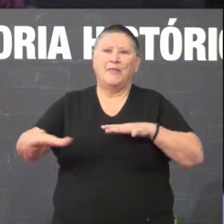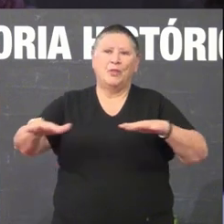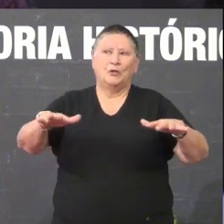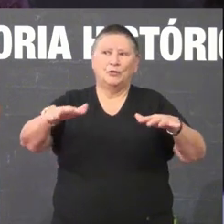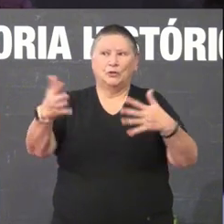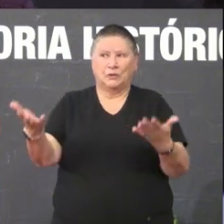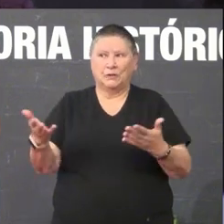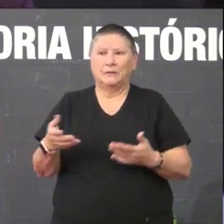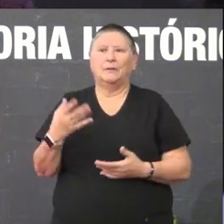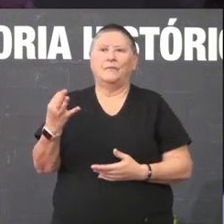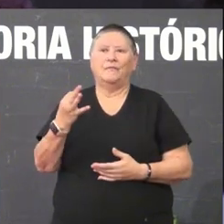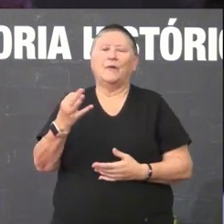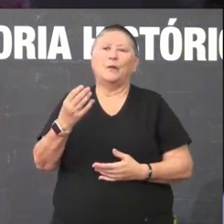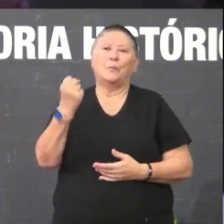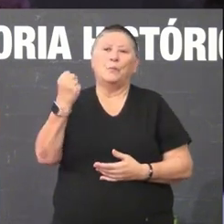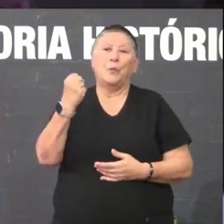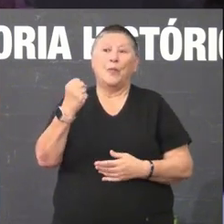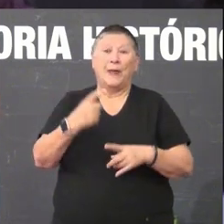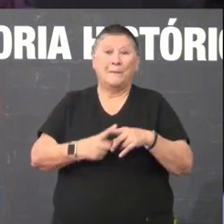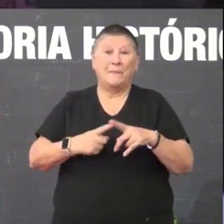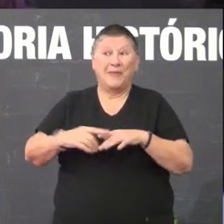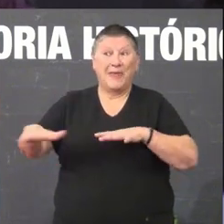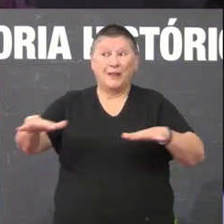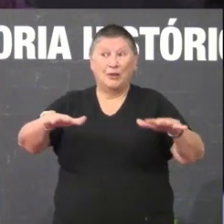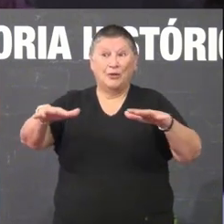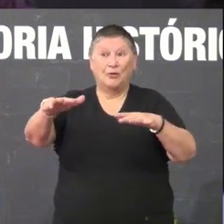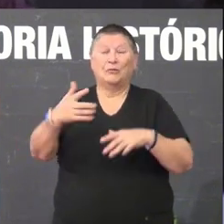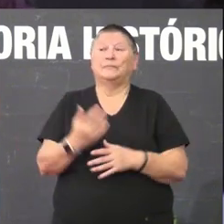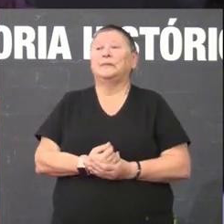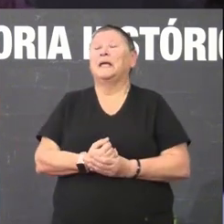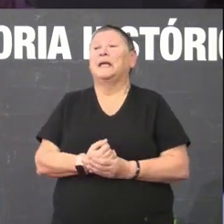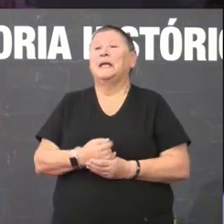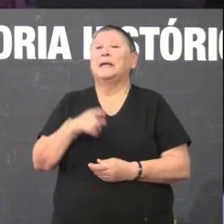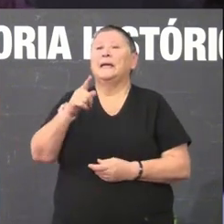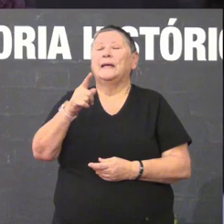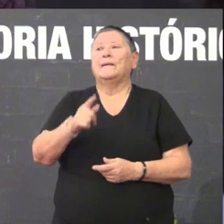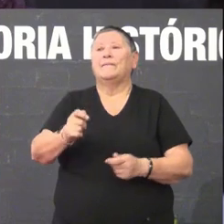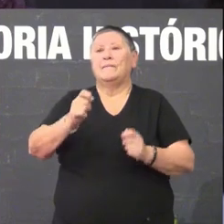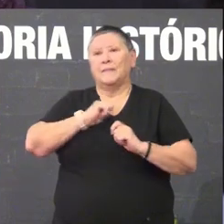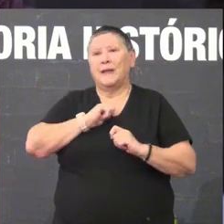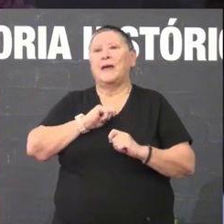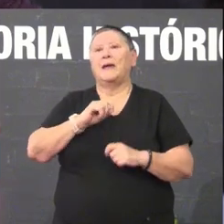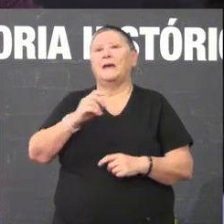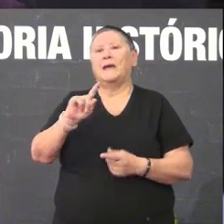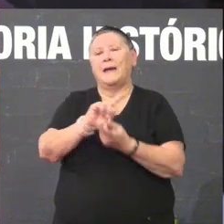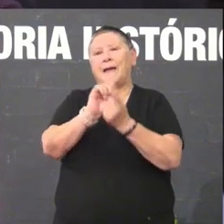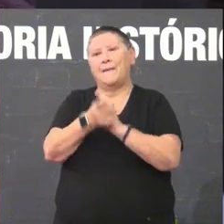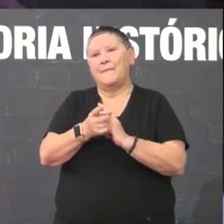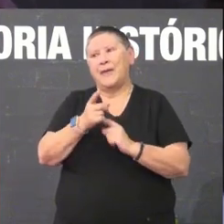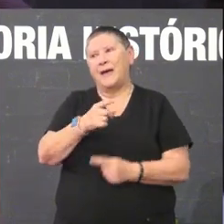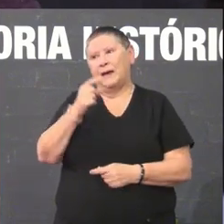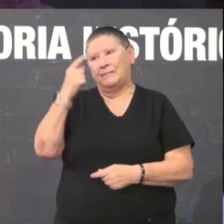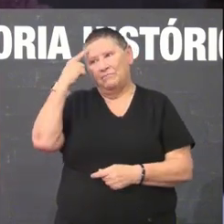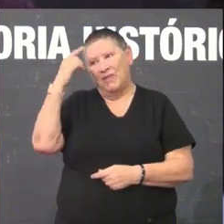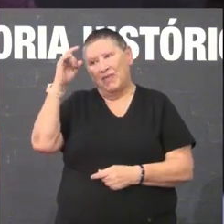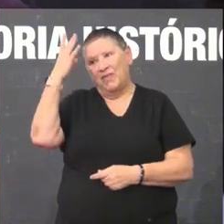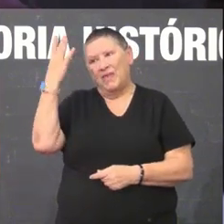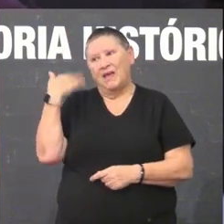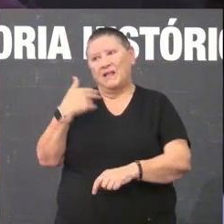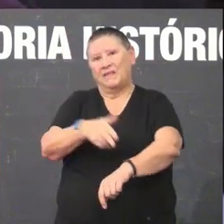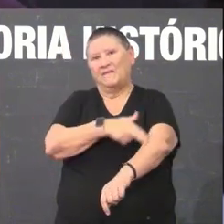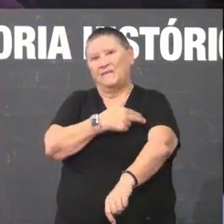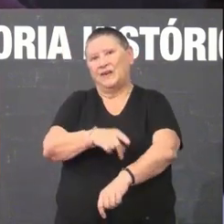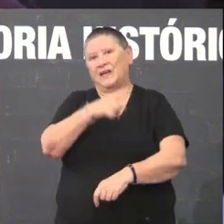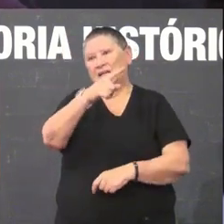poder mediático porque esa estigmatización de todas esas ideas que logró el franquismo con su control de este país durante 40 años